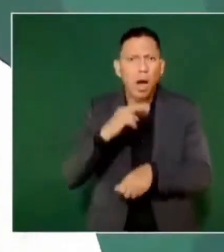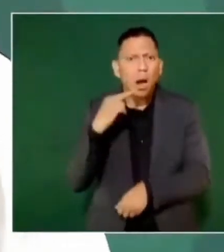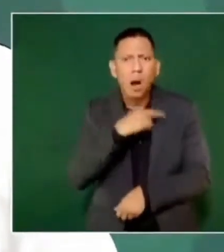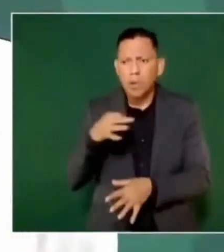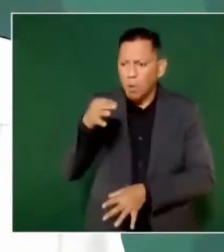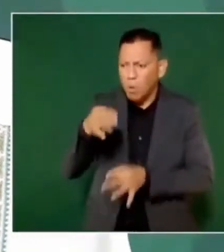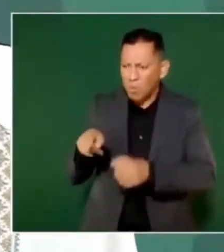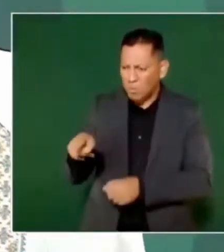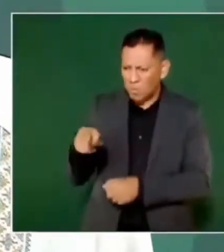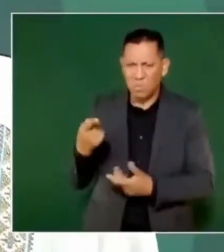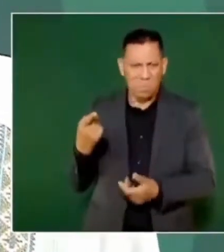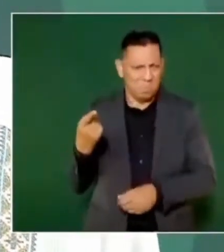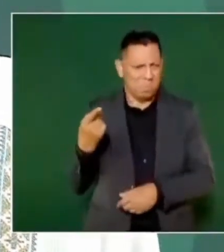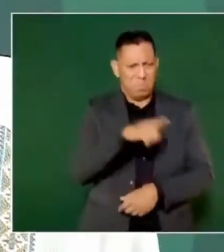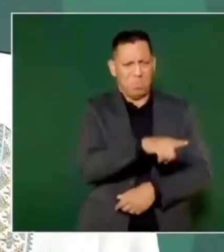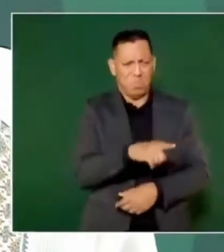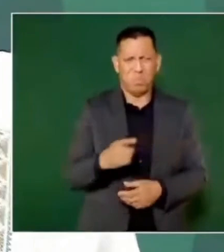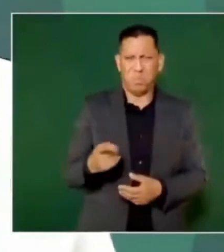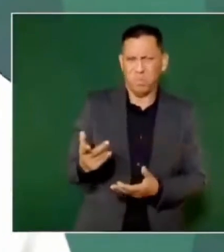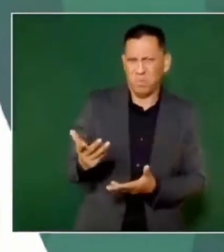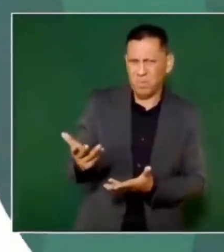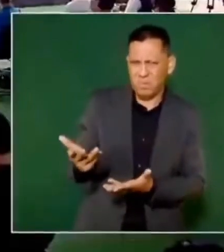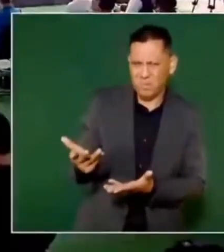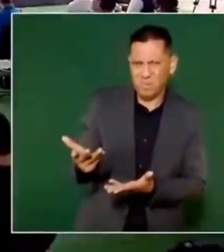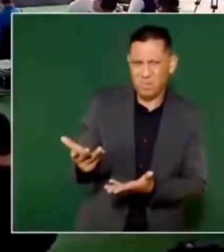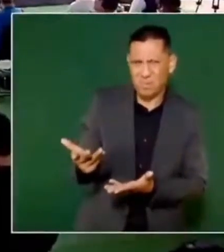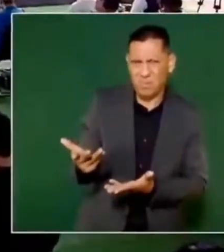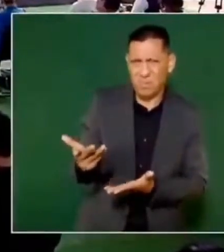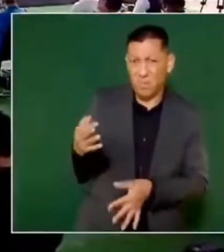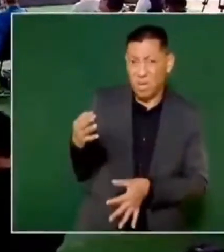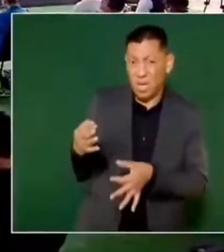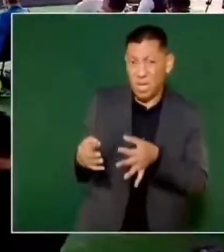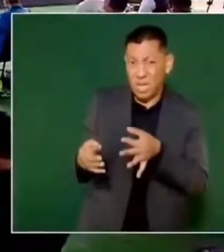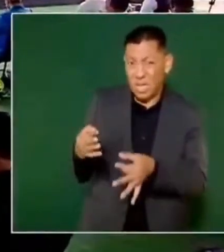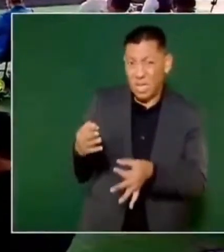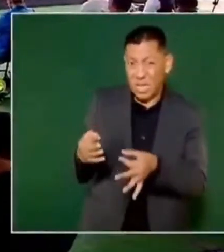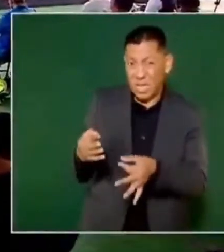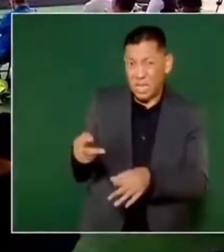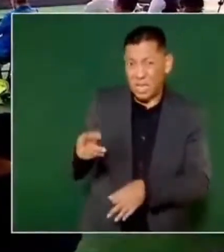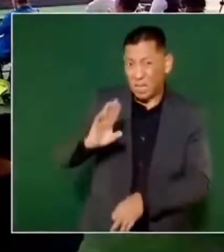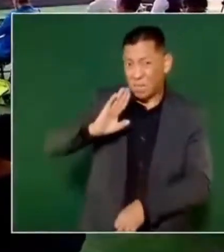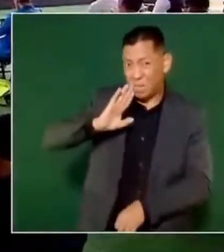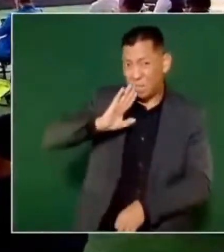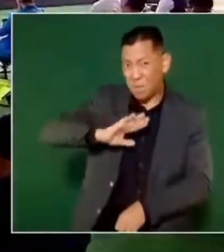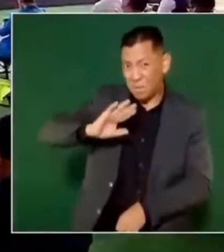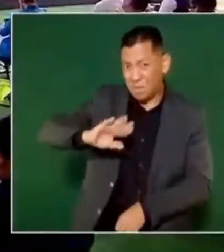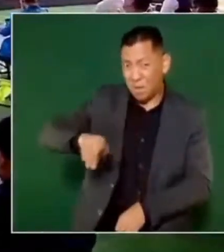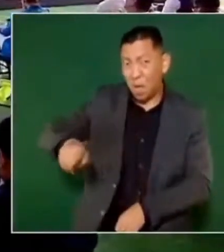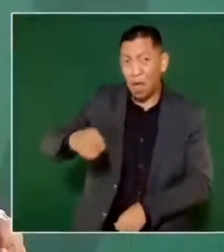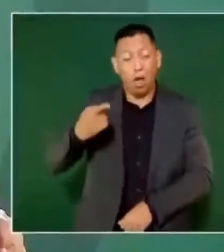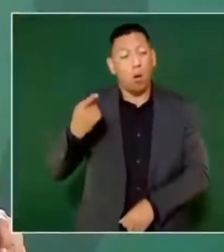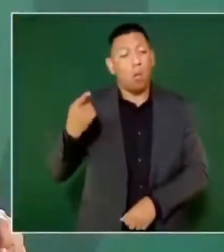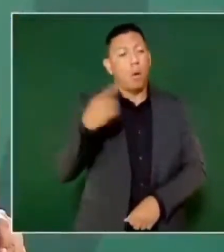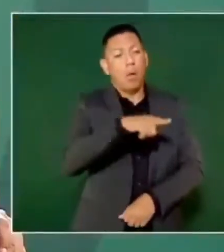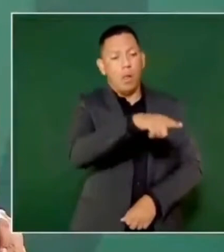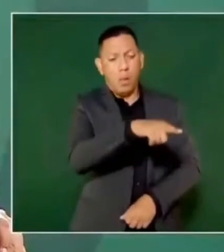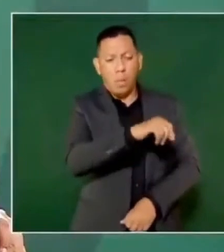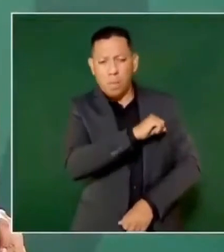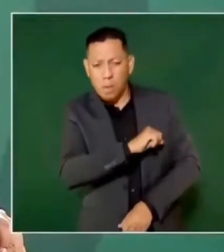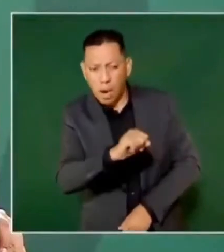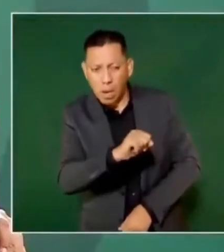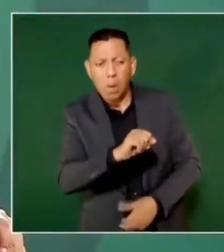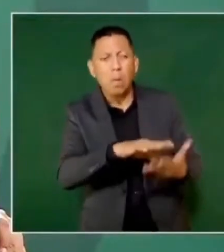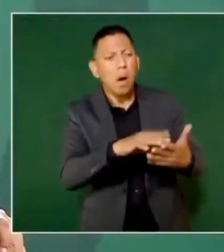Jueces que ordenan dejar en libertad a un prisionero